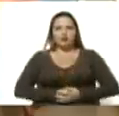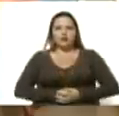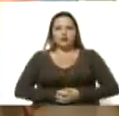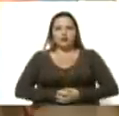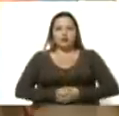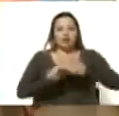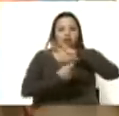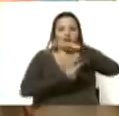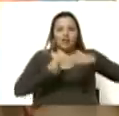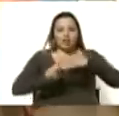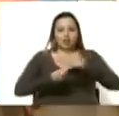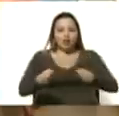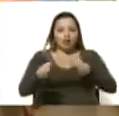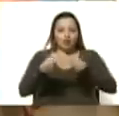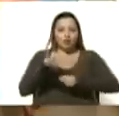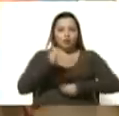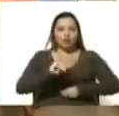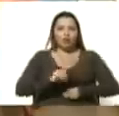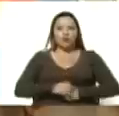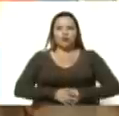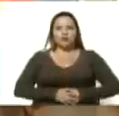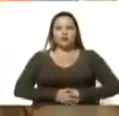detalle de lo que pudieran haber sido,